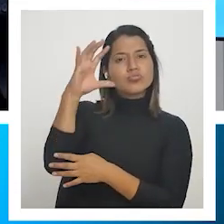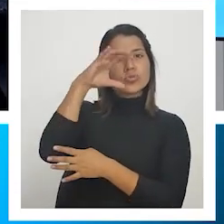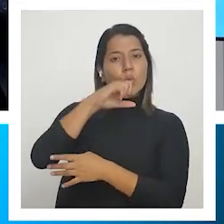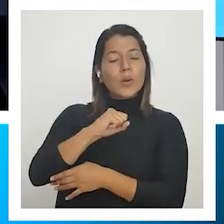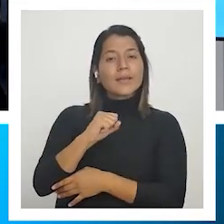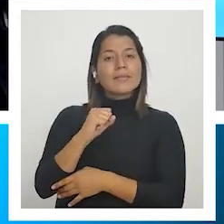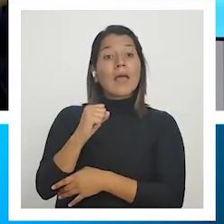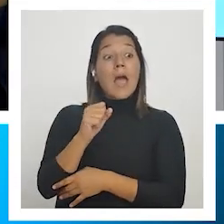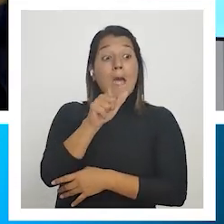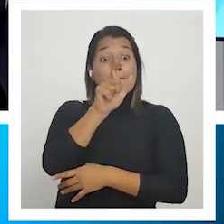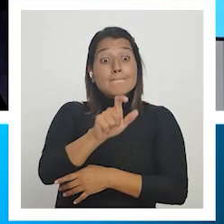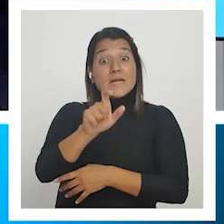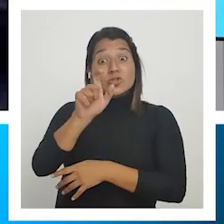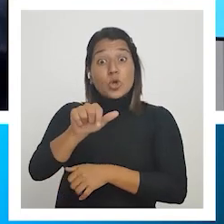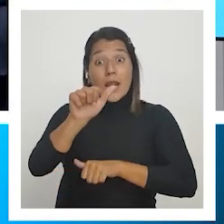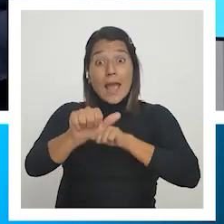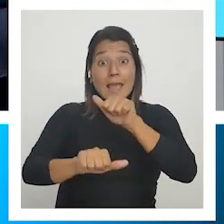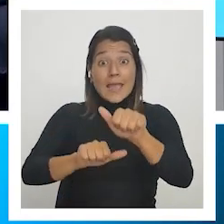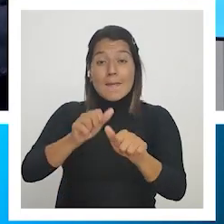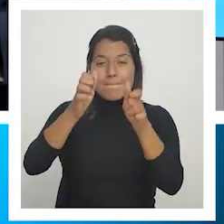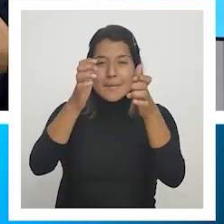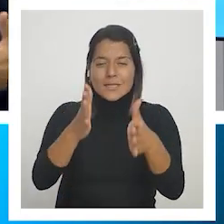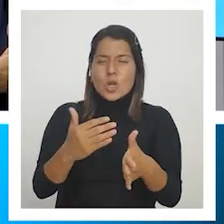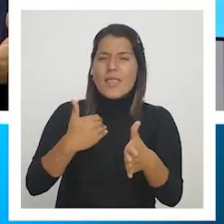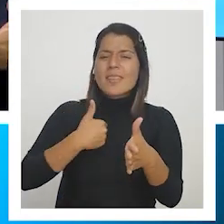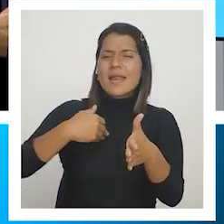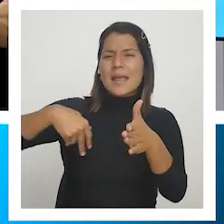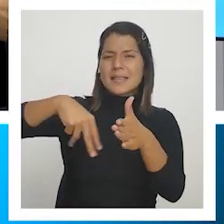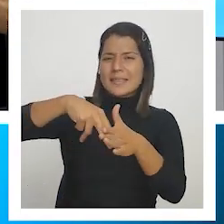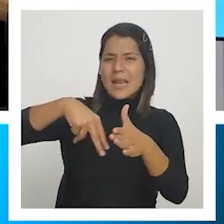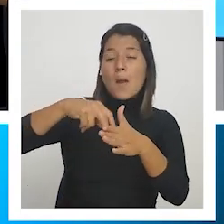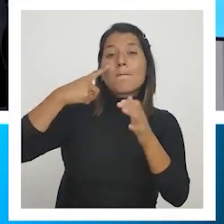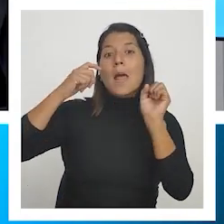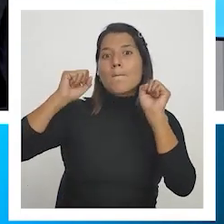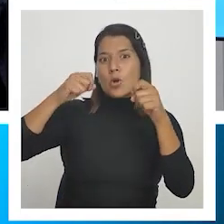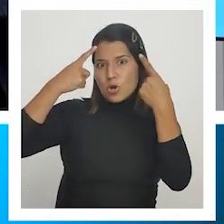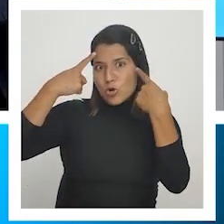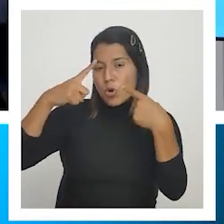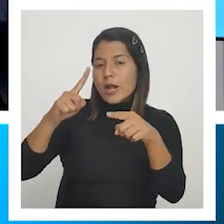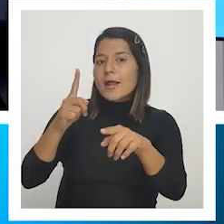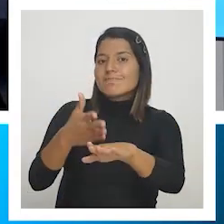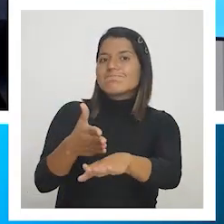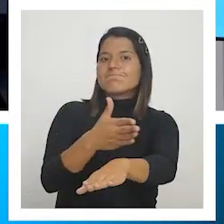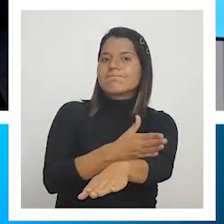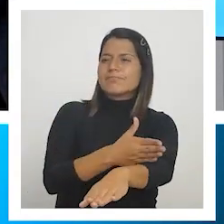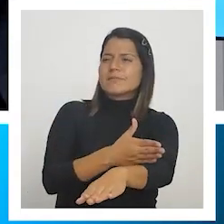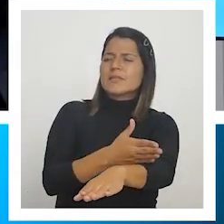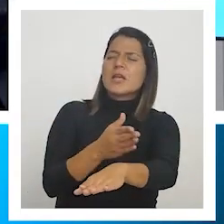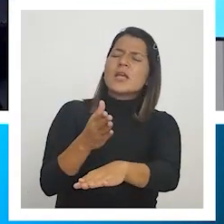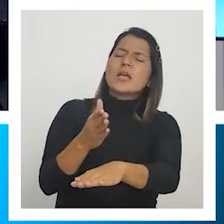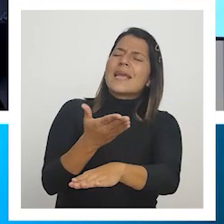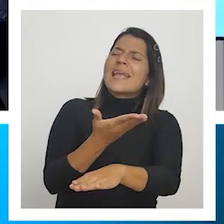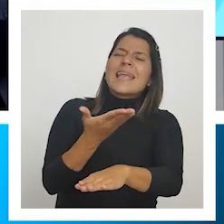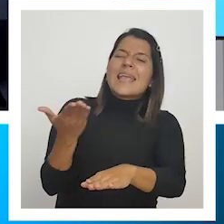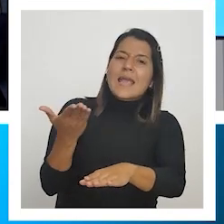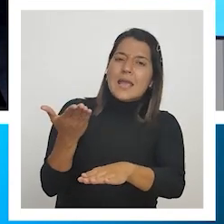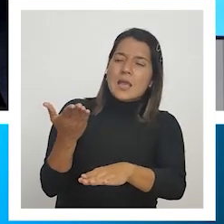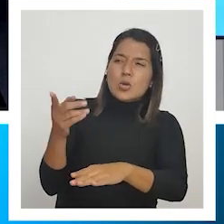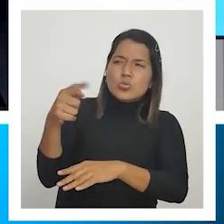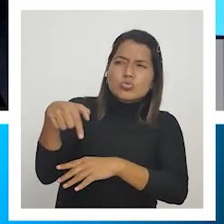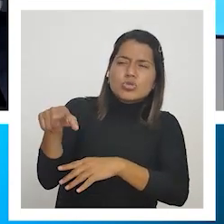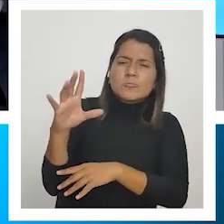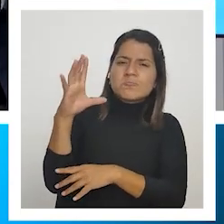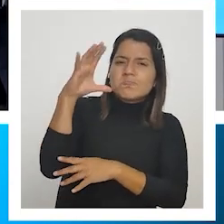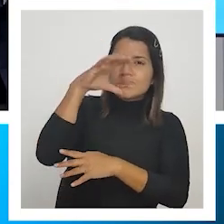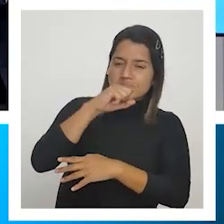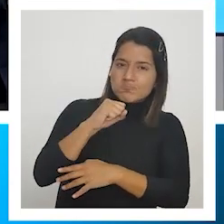emprendedores están teniendo algunas trabas para salir adelante. ¿Qué es eso que ustedes están vislumbrando, al menos en